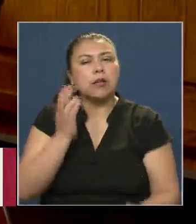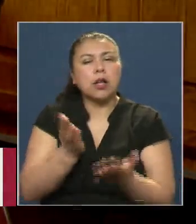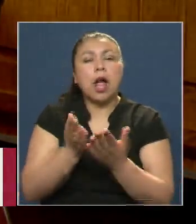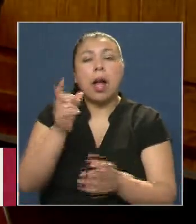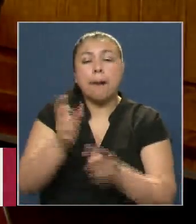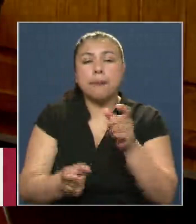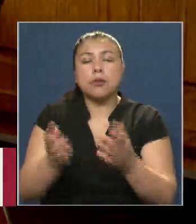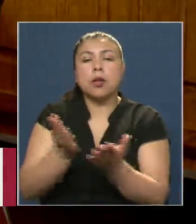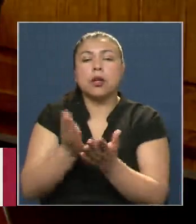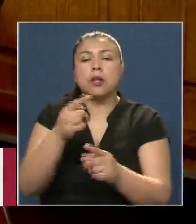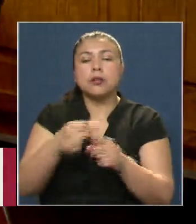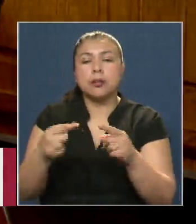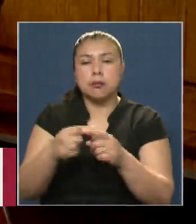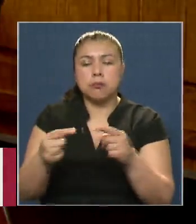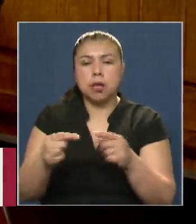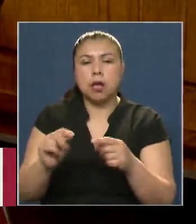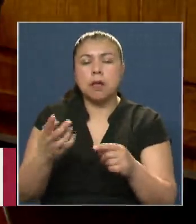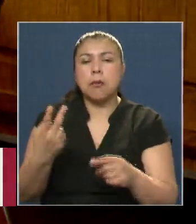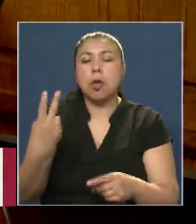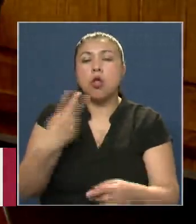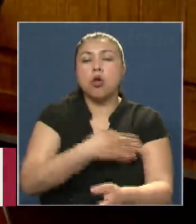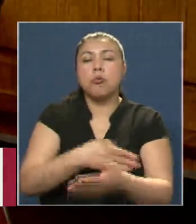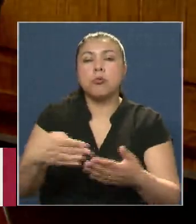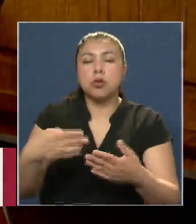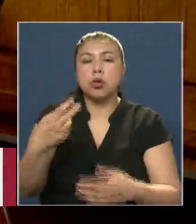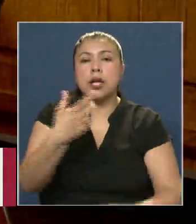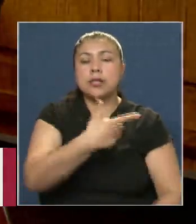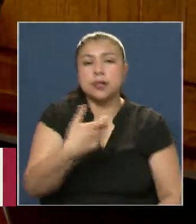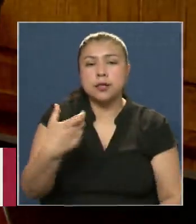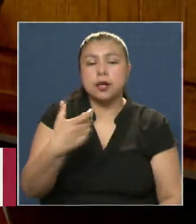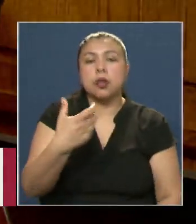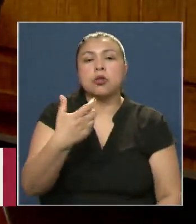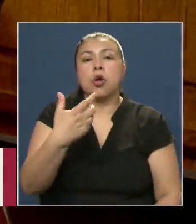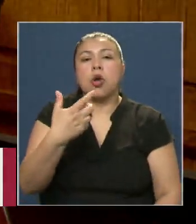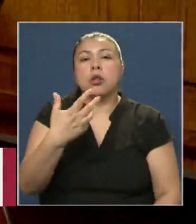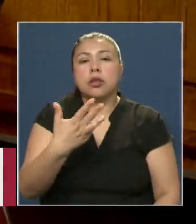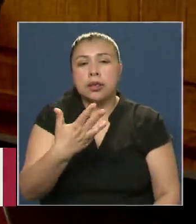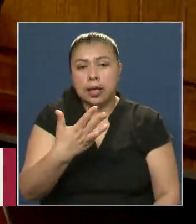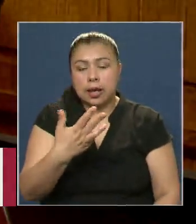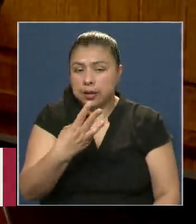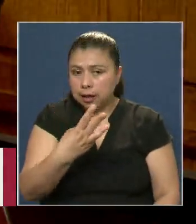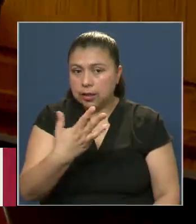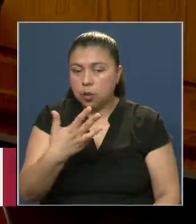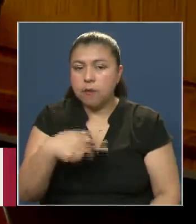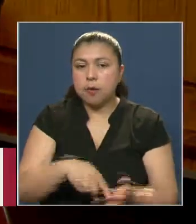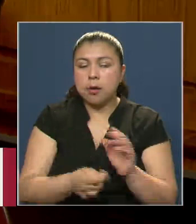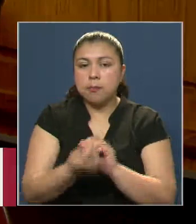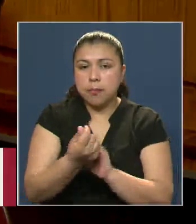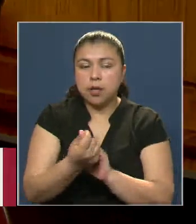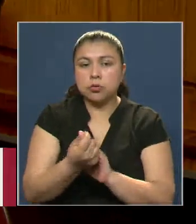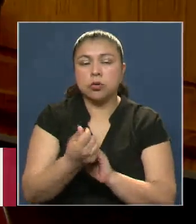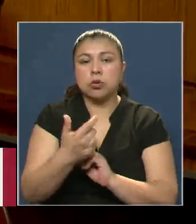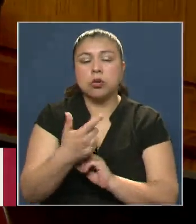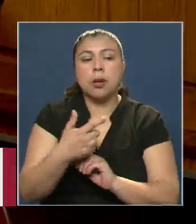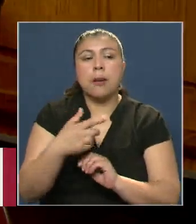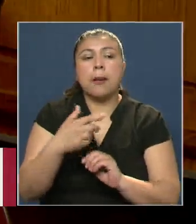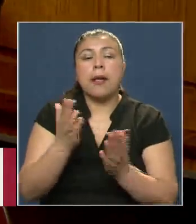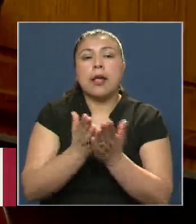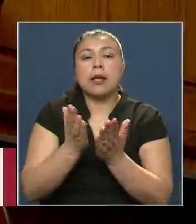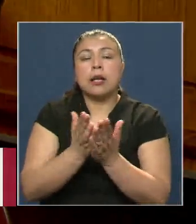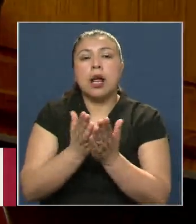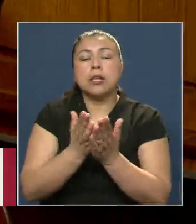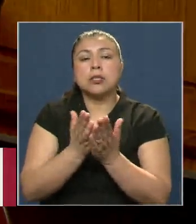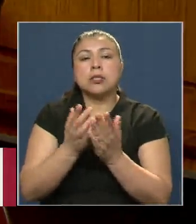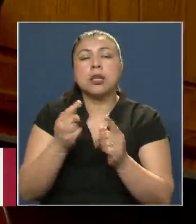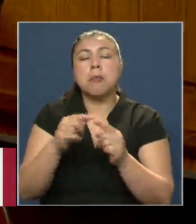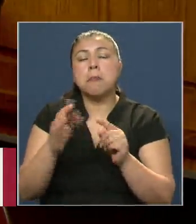donde entiende que el promedio del hogar es 2.739.000 pesos y es el 6% del país. Clase media emergente, donde